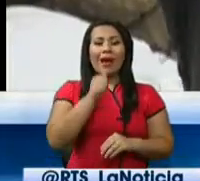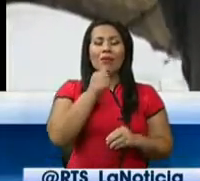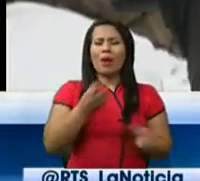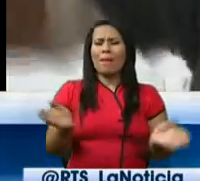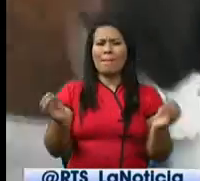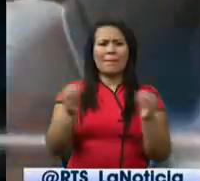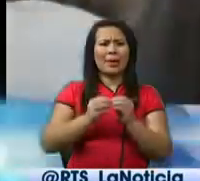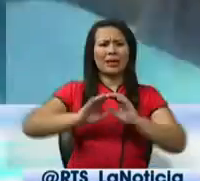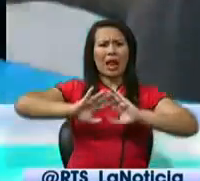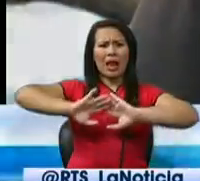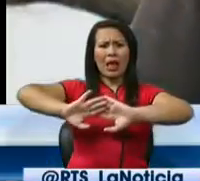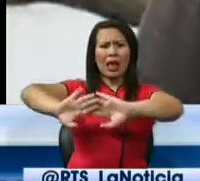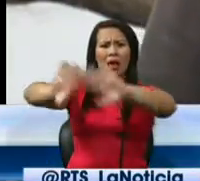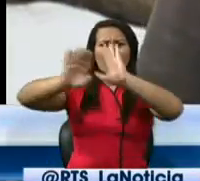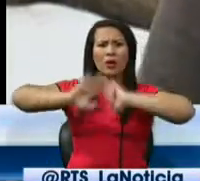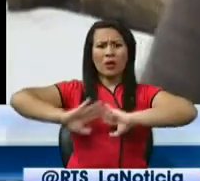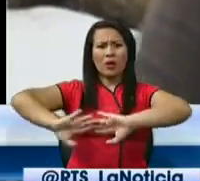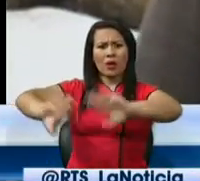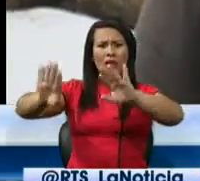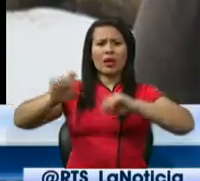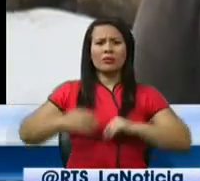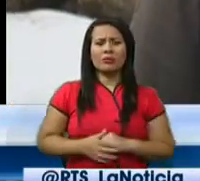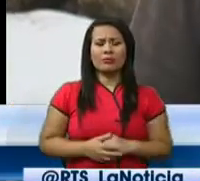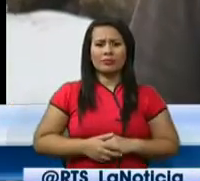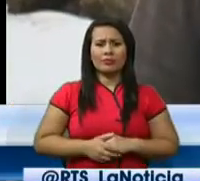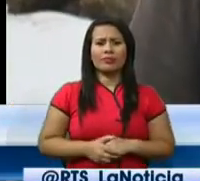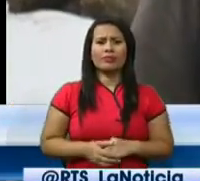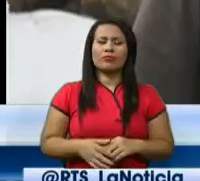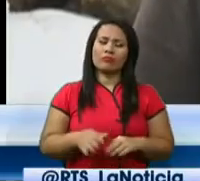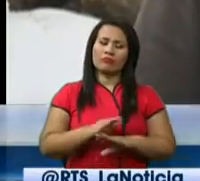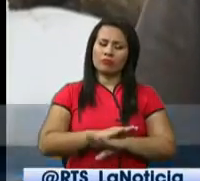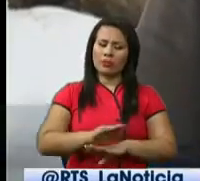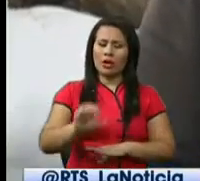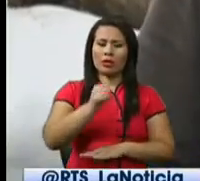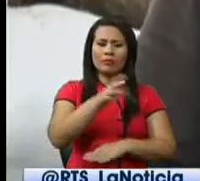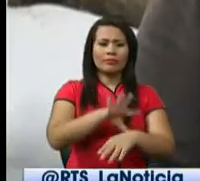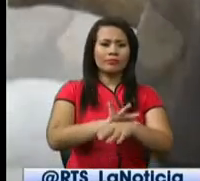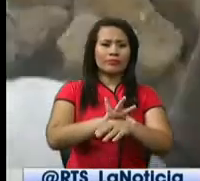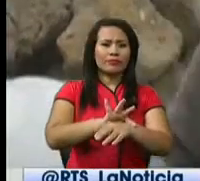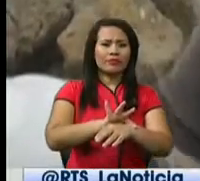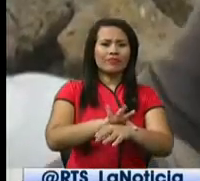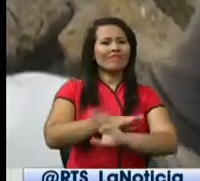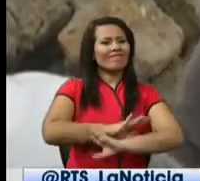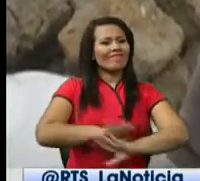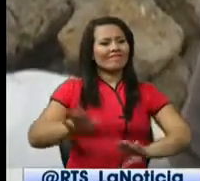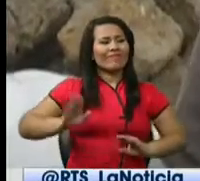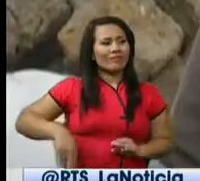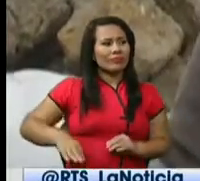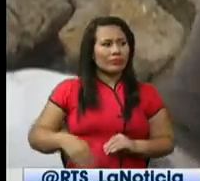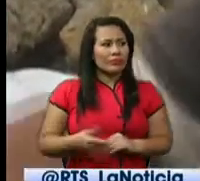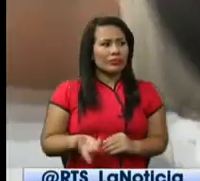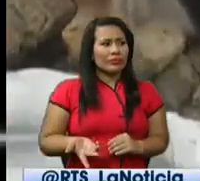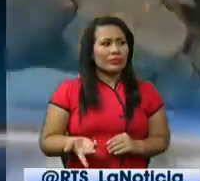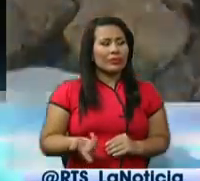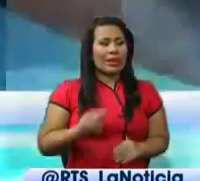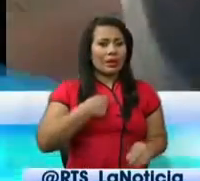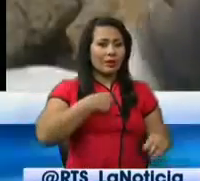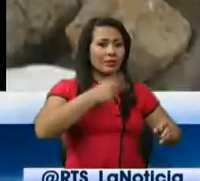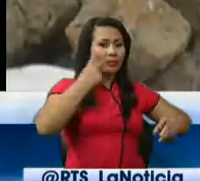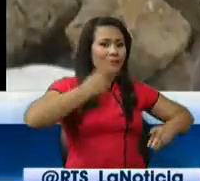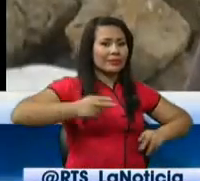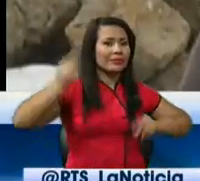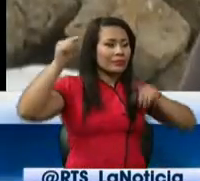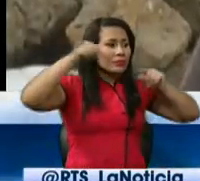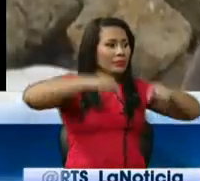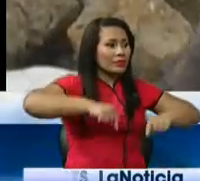afuera, y el señor ya se lo veía que estaba calzado, ya está sin signos vitales, parecía. Es la cuestión que ya, pero el señor lo cogieron, vinieron las